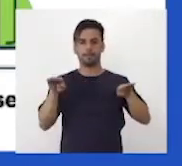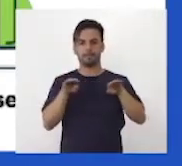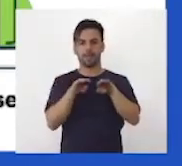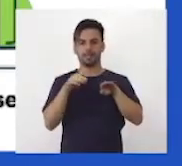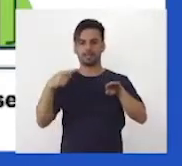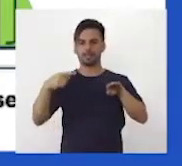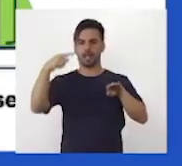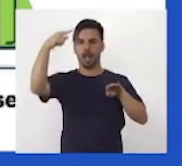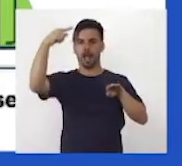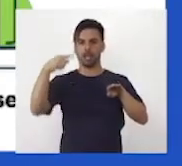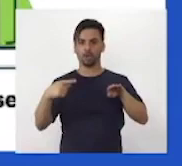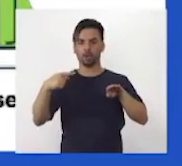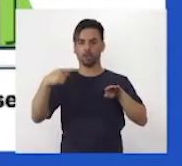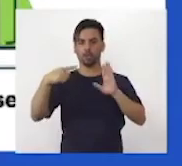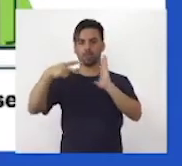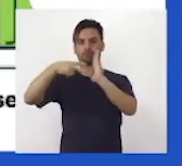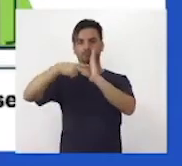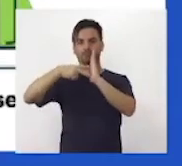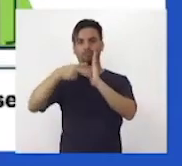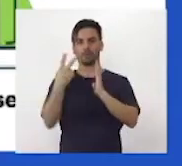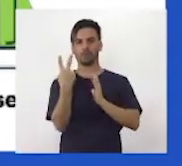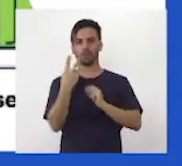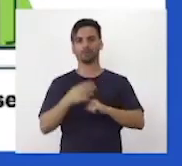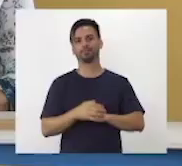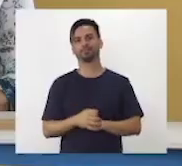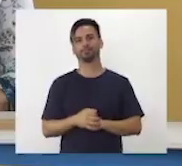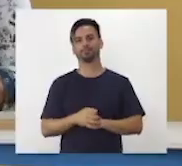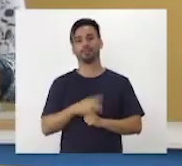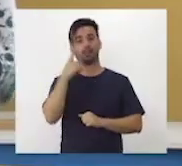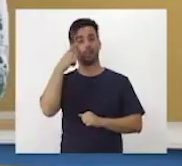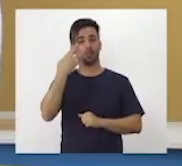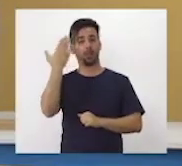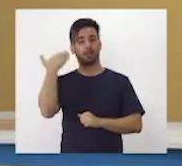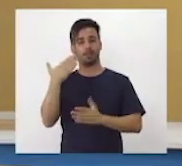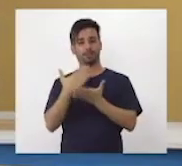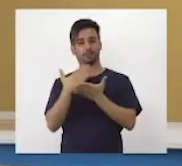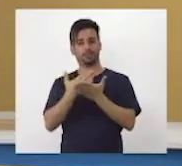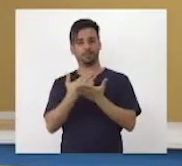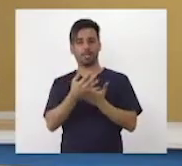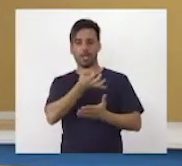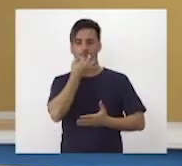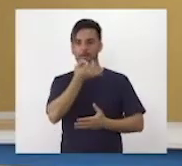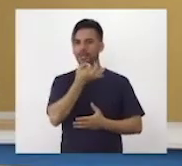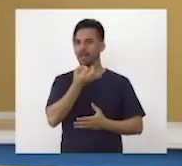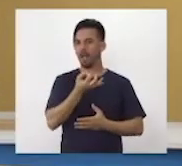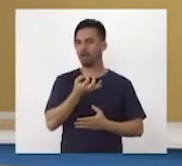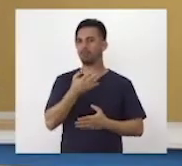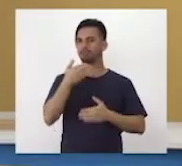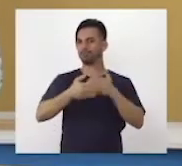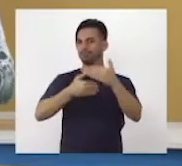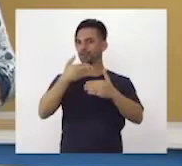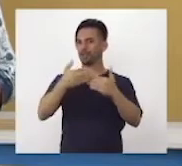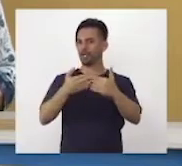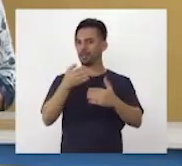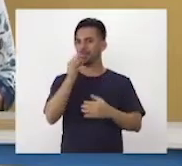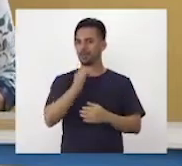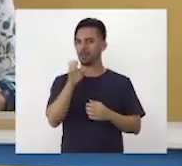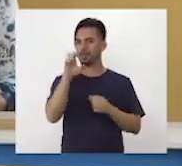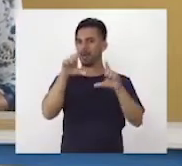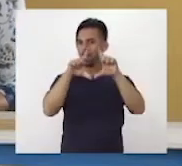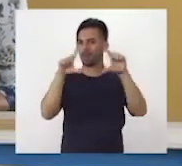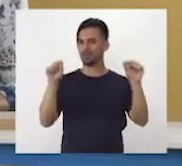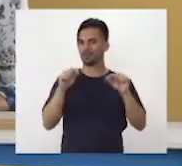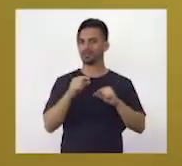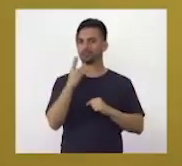por la altura y la divides por 2. Ya en una clase estuvimos tratando cómo obtener